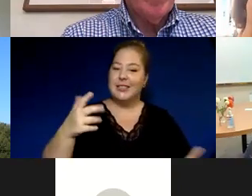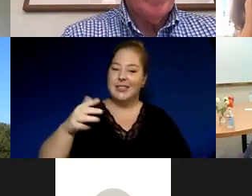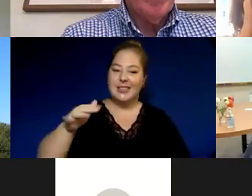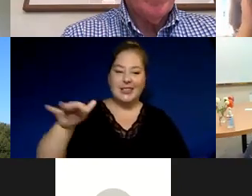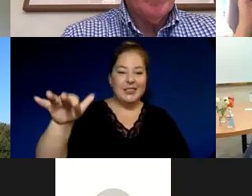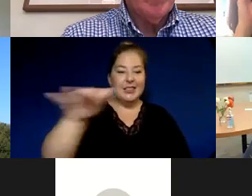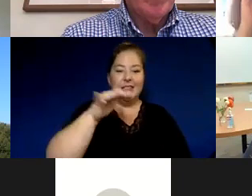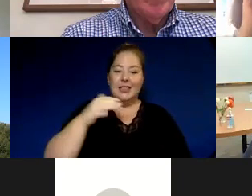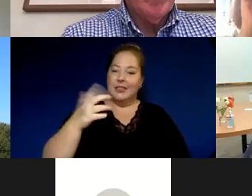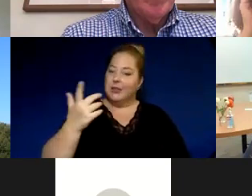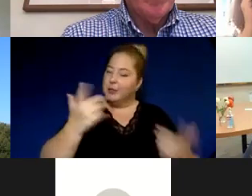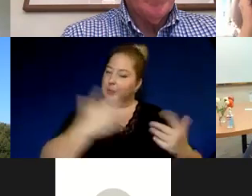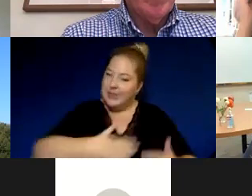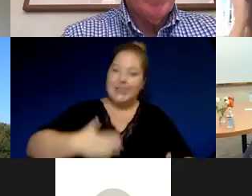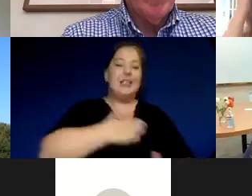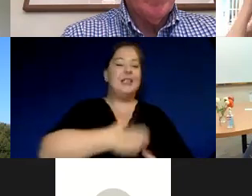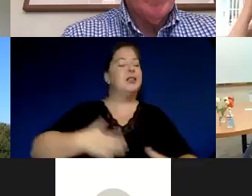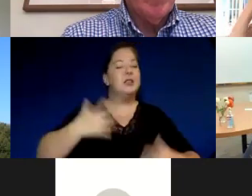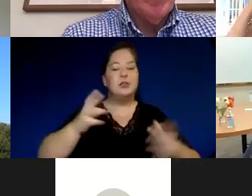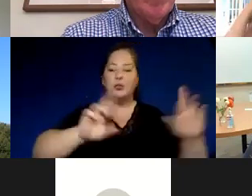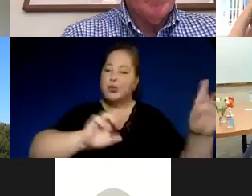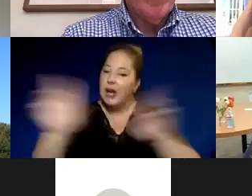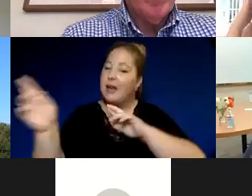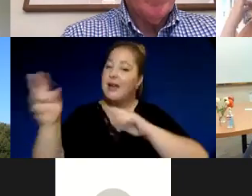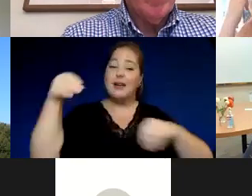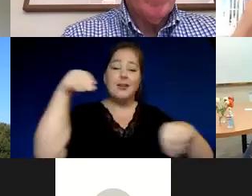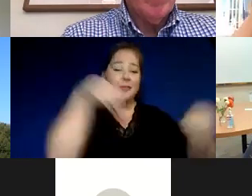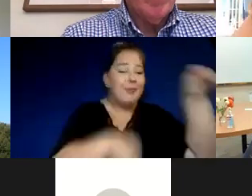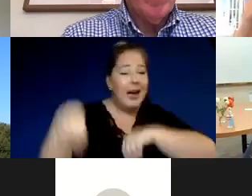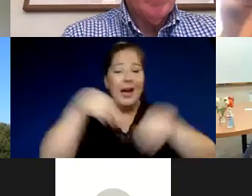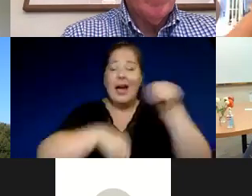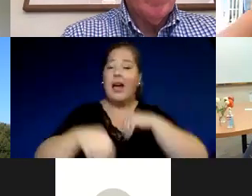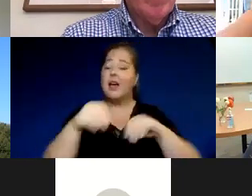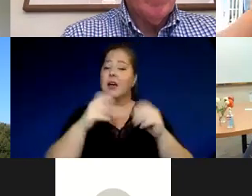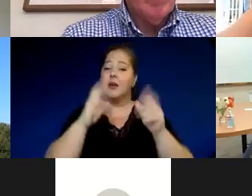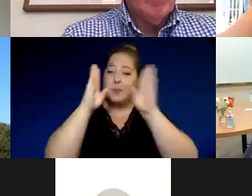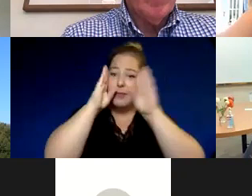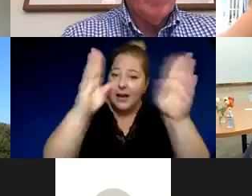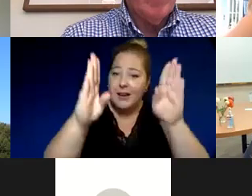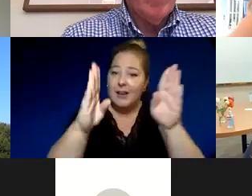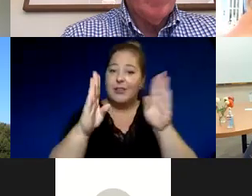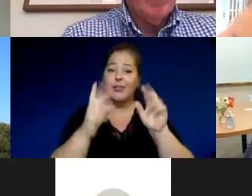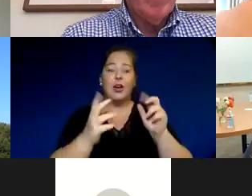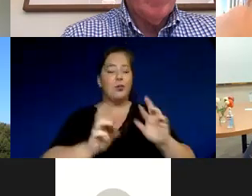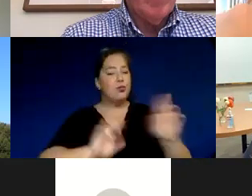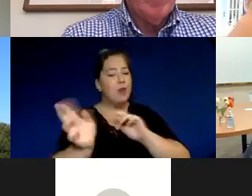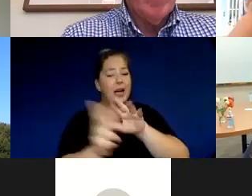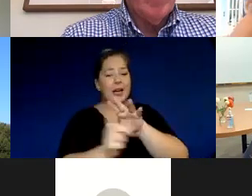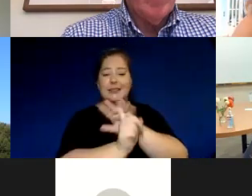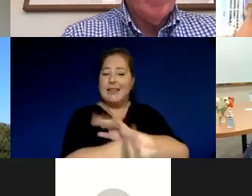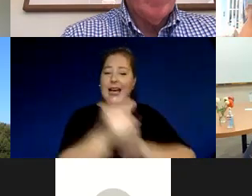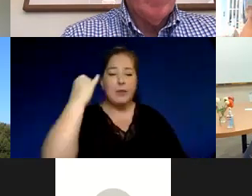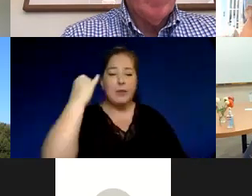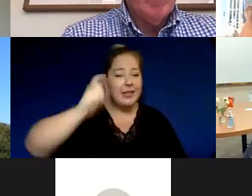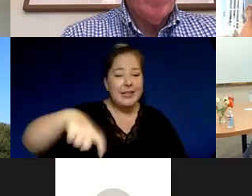aún. Así que hay que tener las bolsas de emergencia listas, estar siguiendo la información en